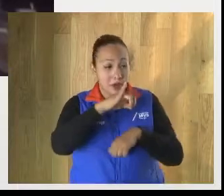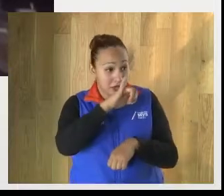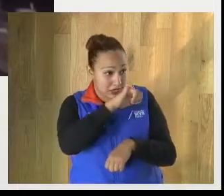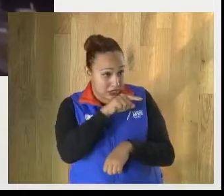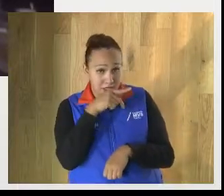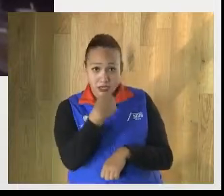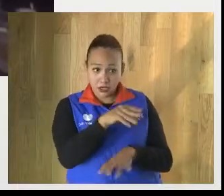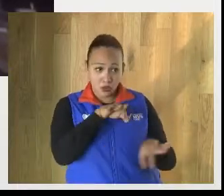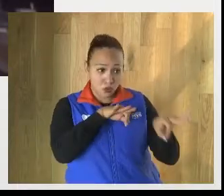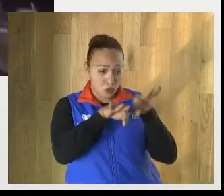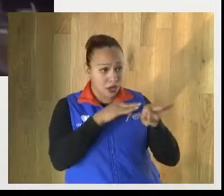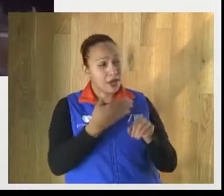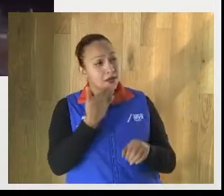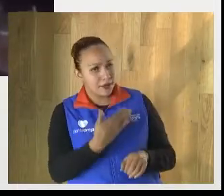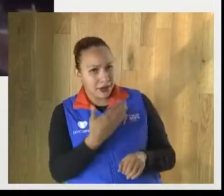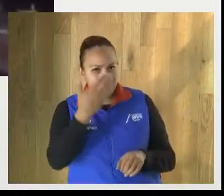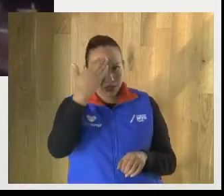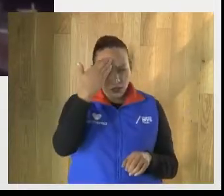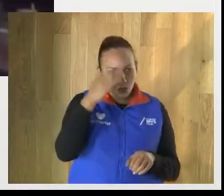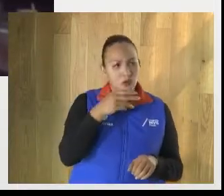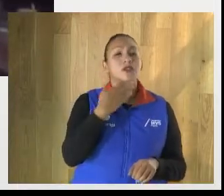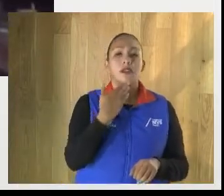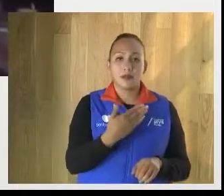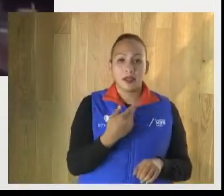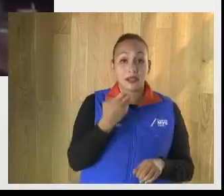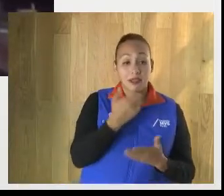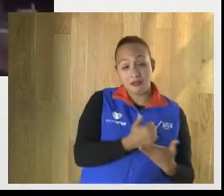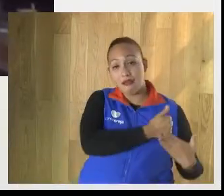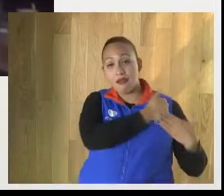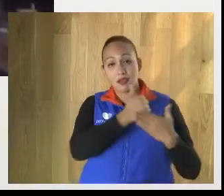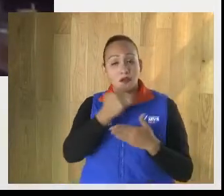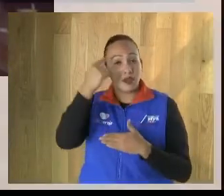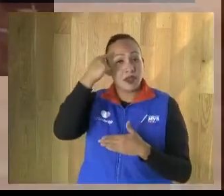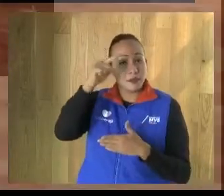reputación, como palanca de la sostenibilidad empresarial.